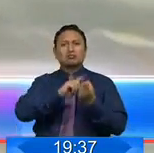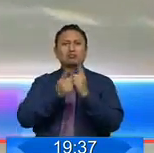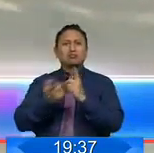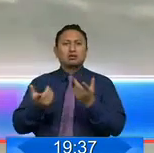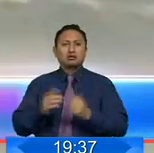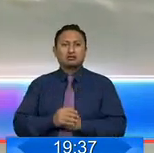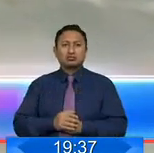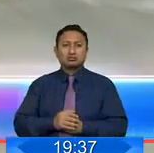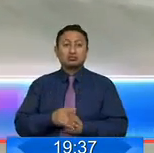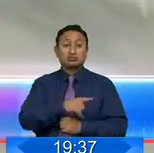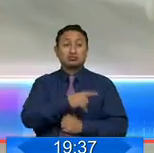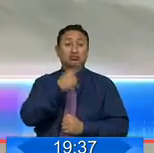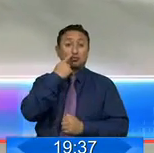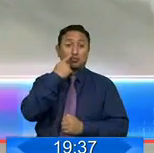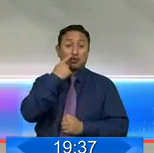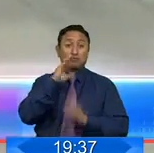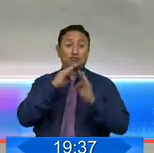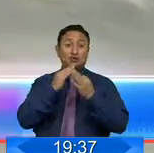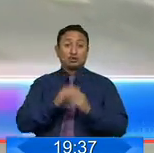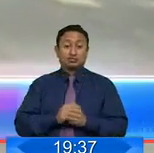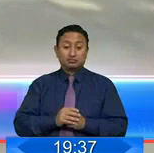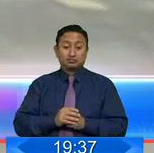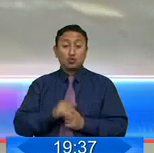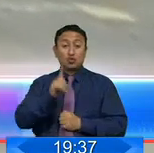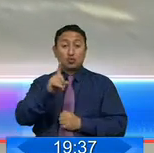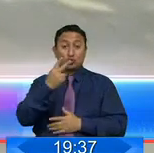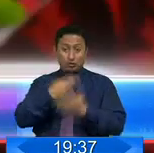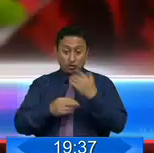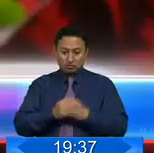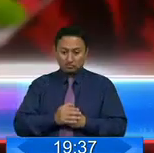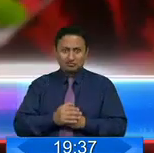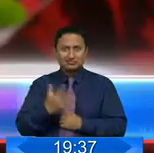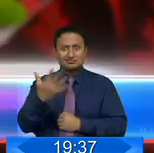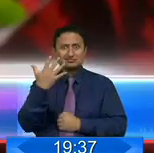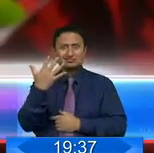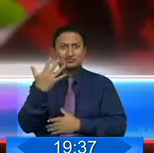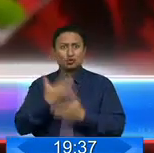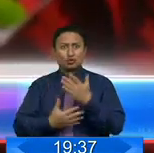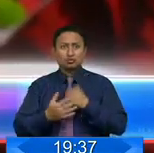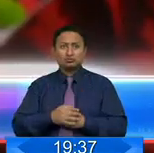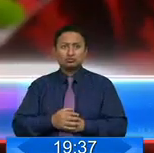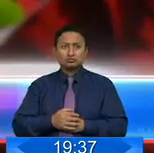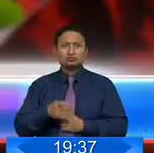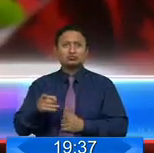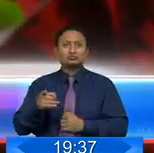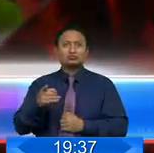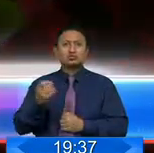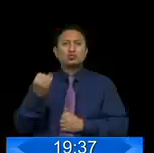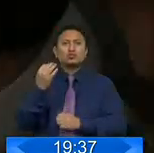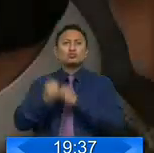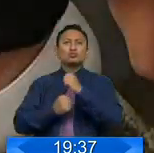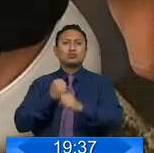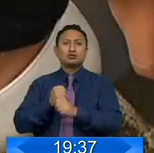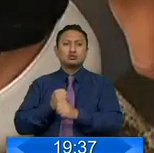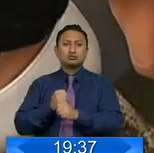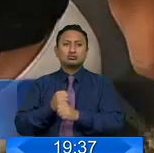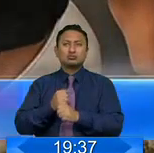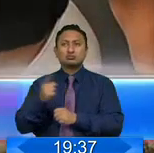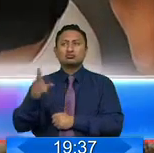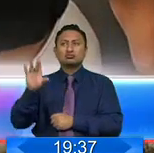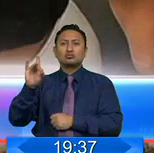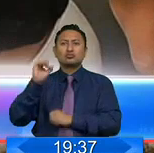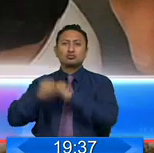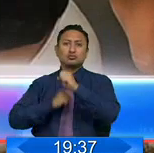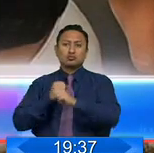un padre de familia que deja no solamente un hijo, sino 5 hijos. ¿Cuánto tiempo le faltaba? Ellos, uno tenía 8 años, el otro